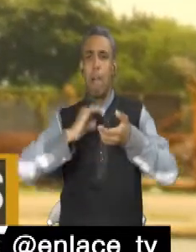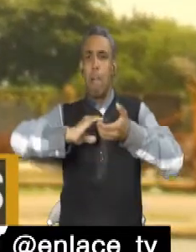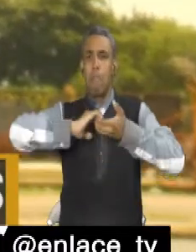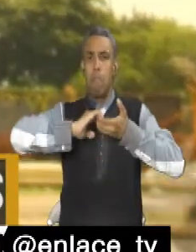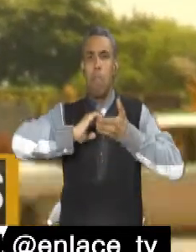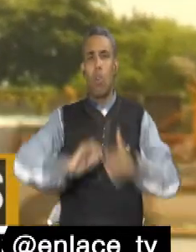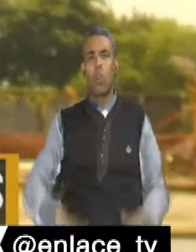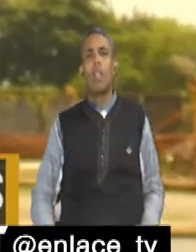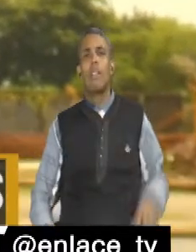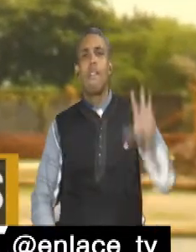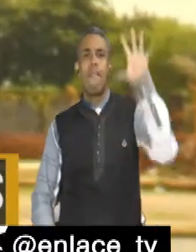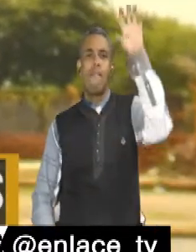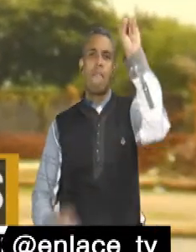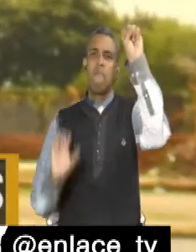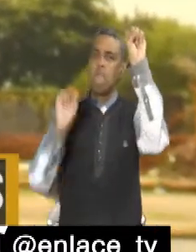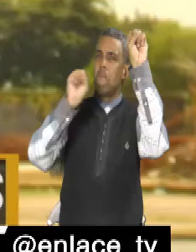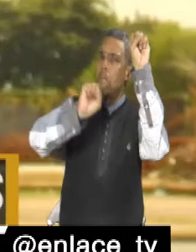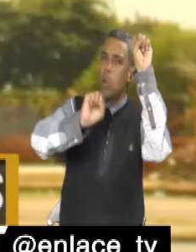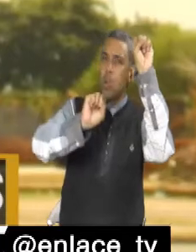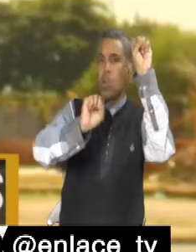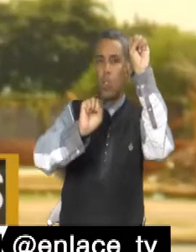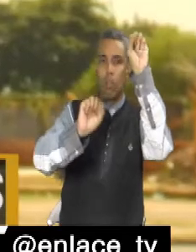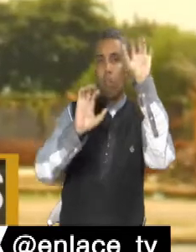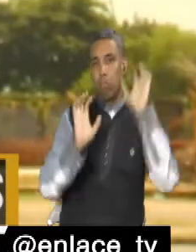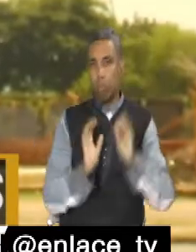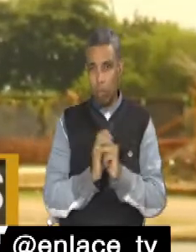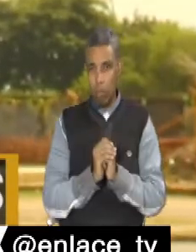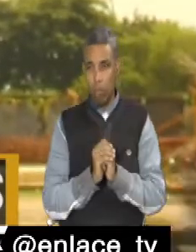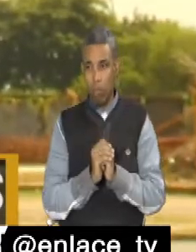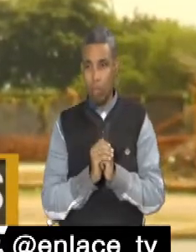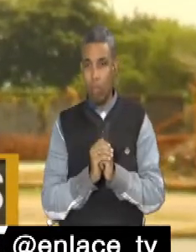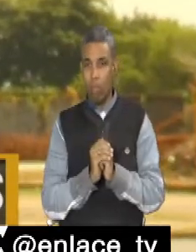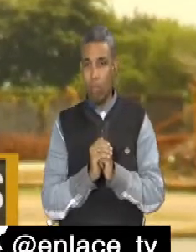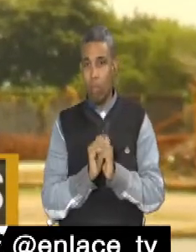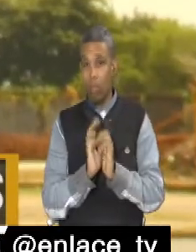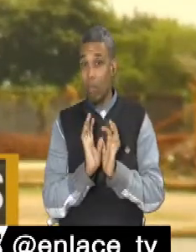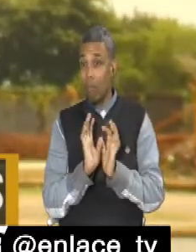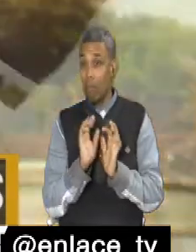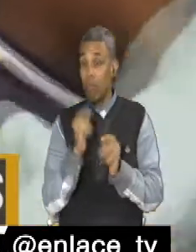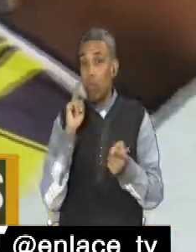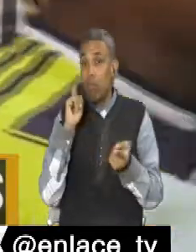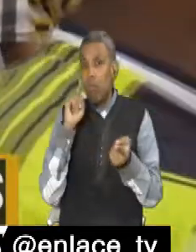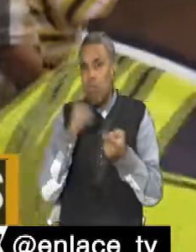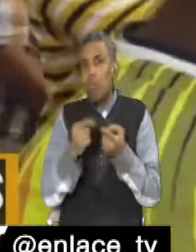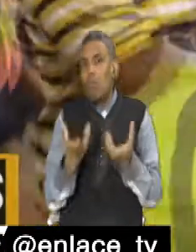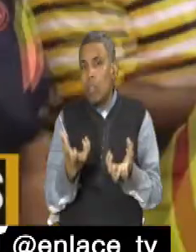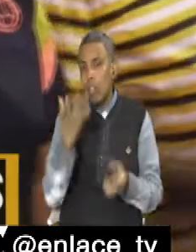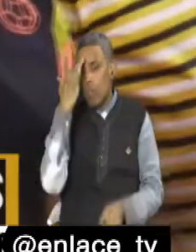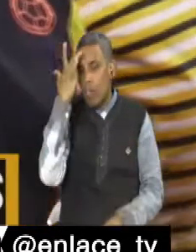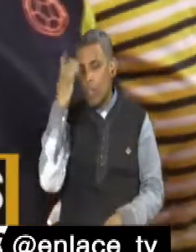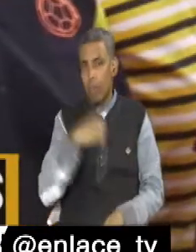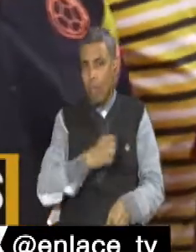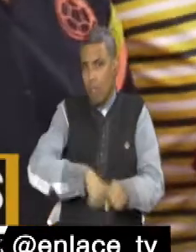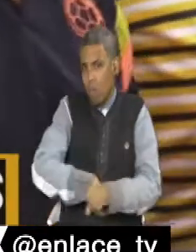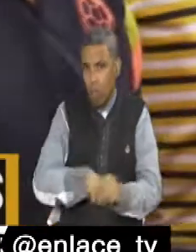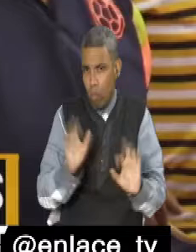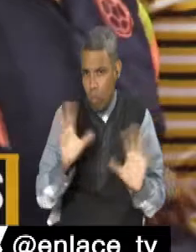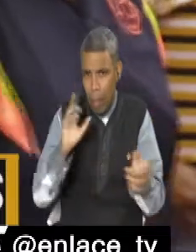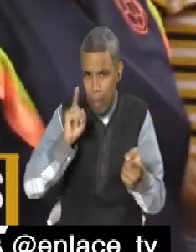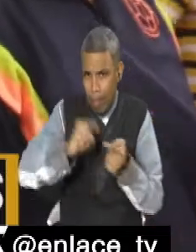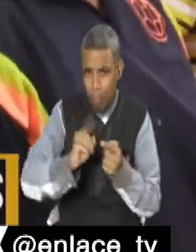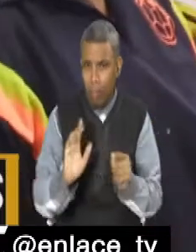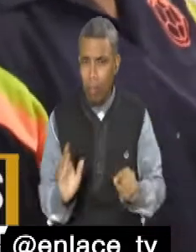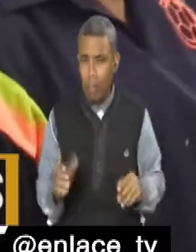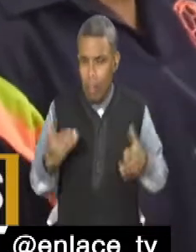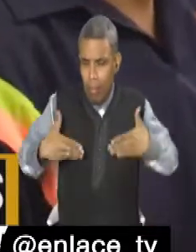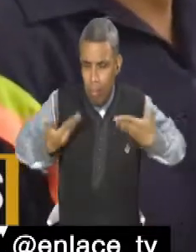los hinchas de otros equipos y eso. Y hay que estar pendiente, pero la idea de uno es venir a ver el fútbol. Agregan además que llegan a la ciudad es para disfrutar